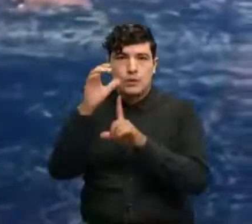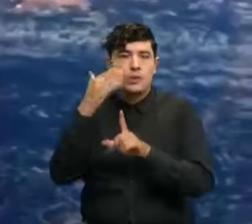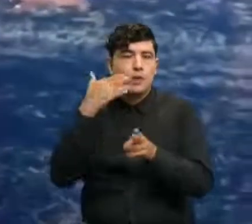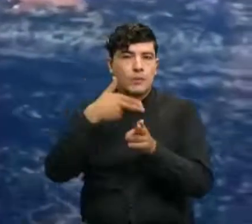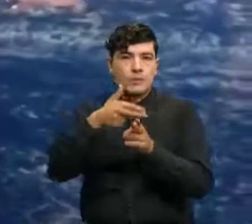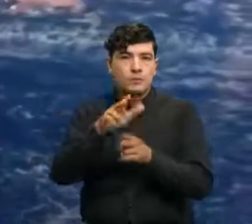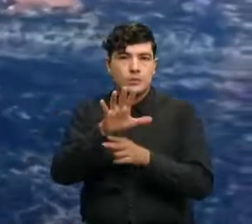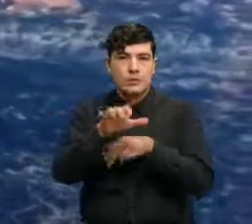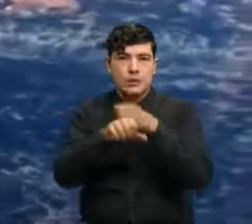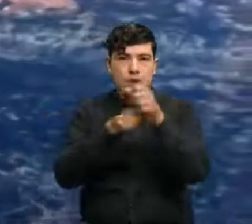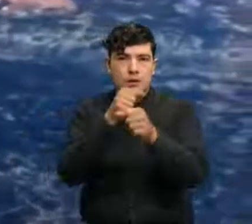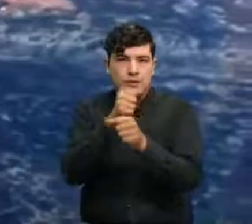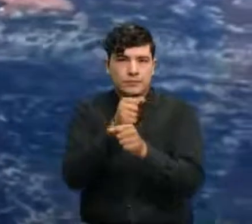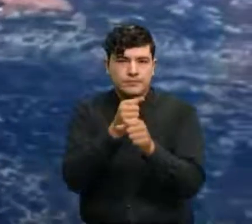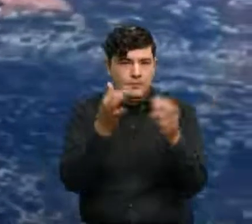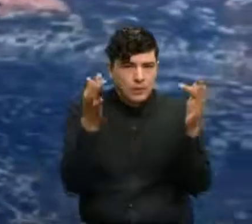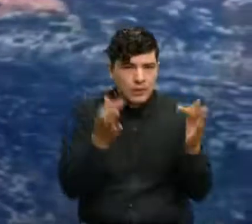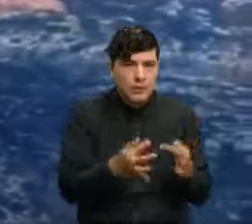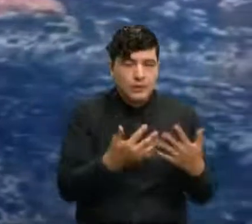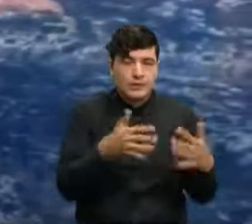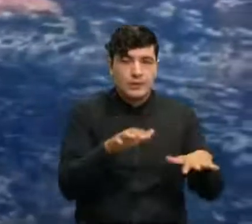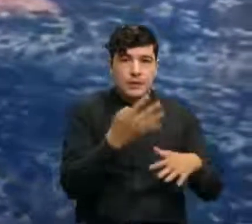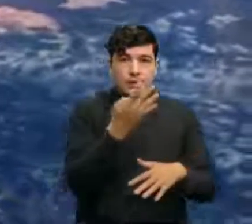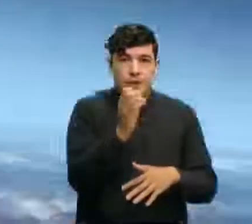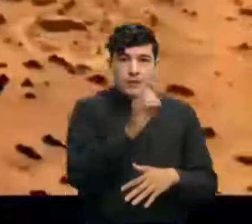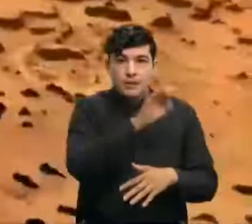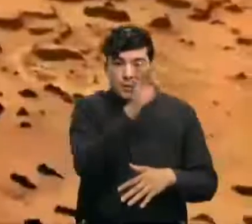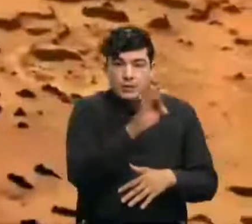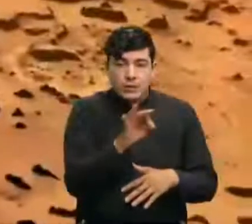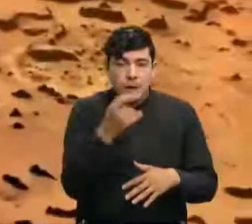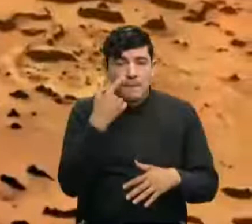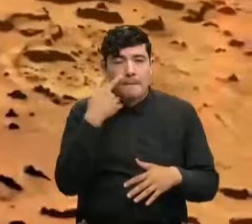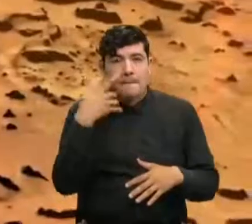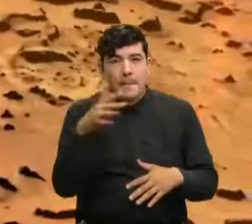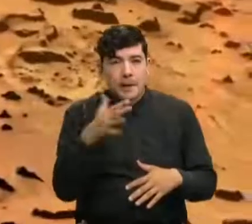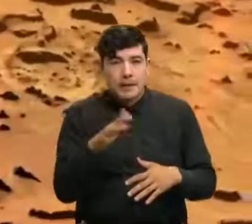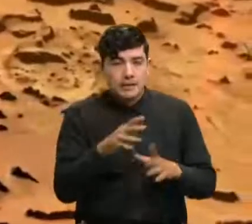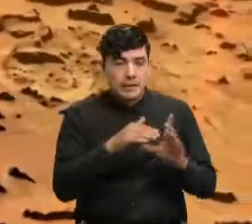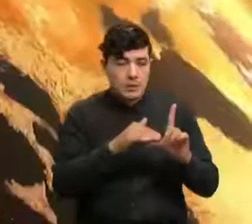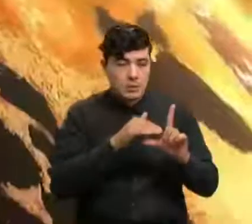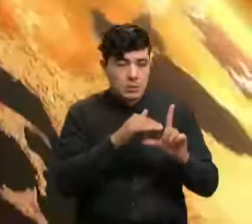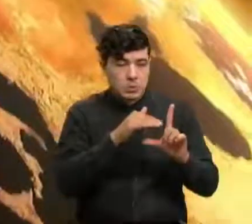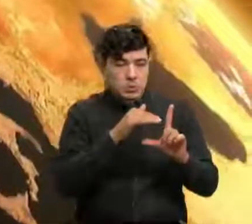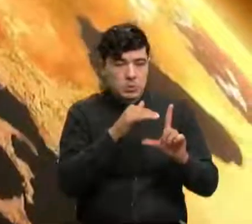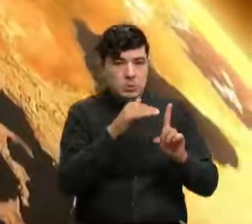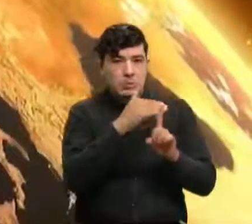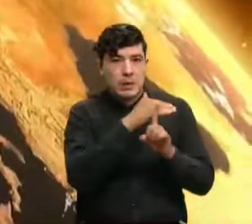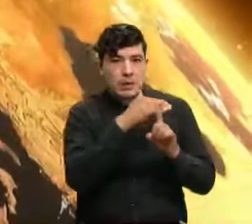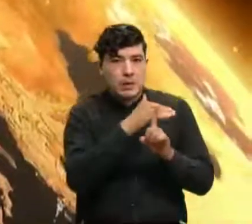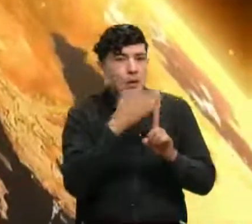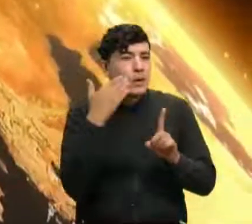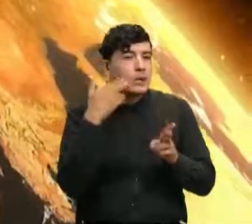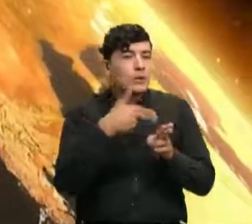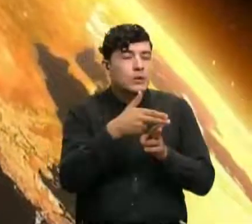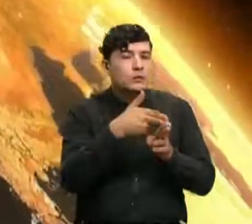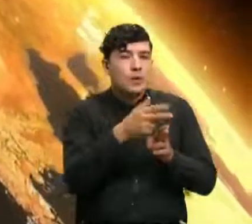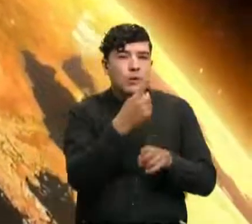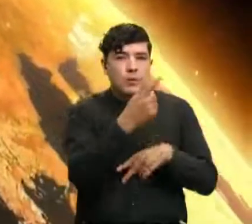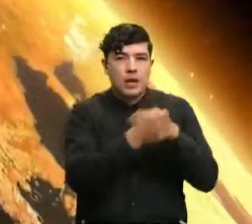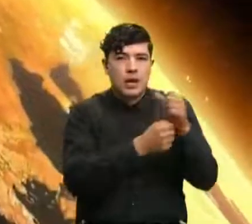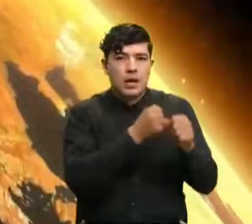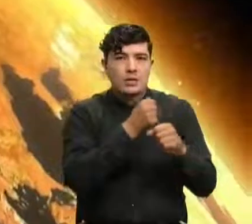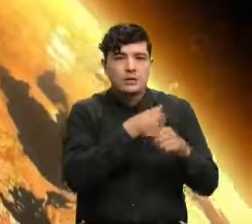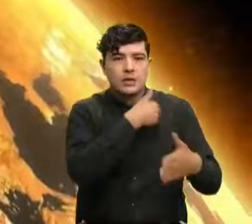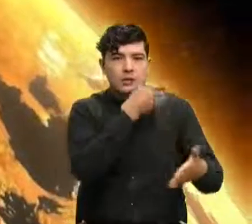próximos 5 años. En concreto, hay 40% de posibilidades de que la temperatura media supere este tope al menos durante un año de aquí